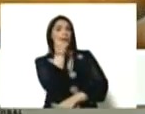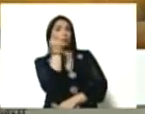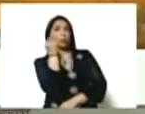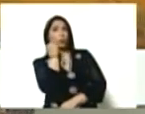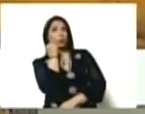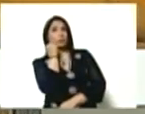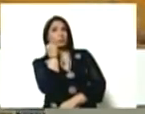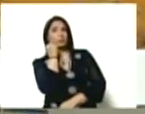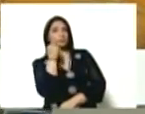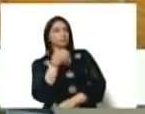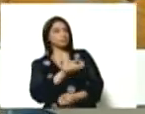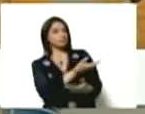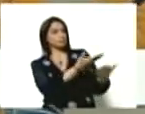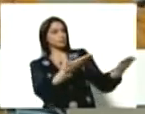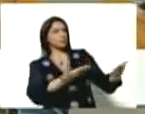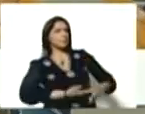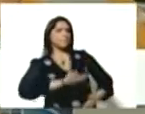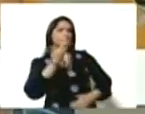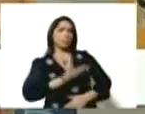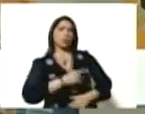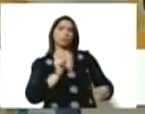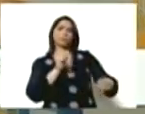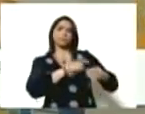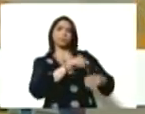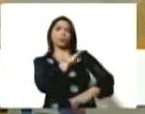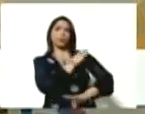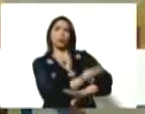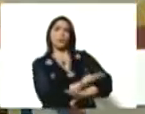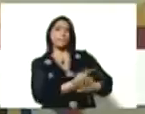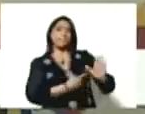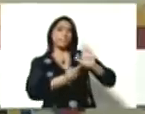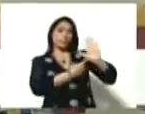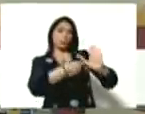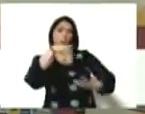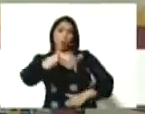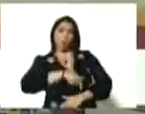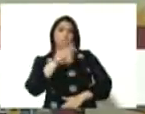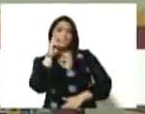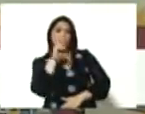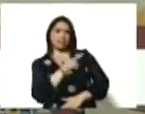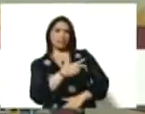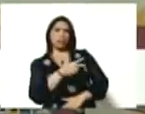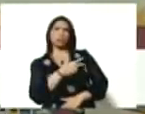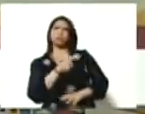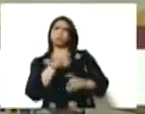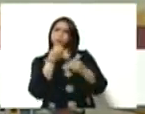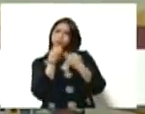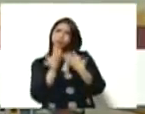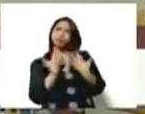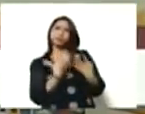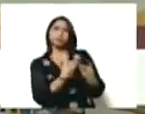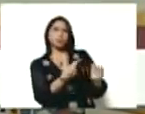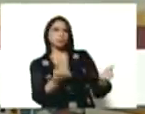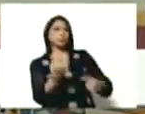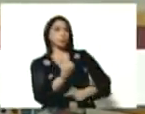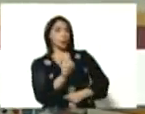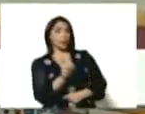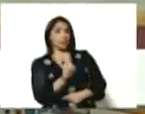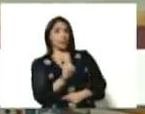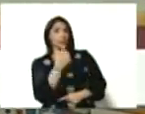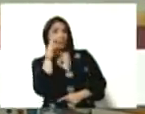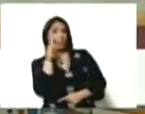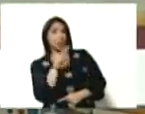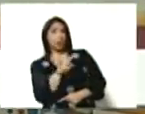este importante poder, porque la presentación que vimos hoy fue impecable. No solo me refiero a la puesta en escena,